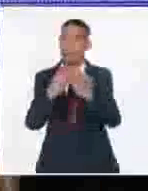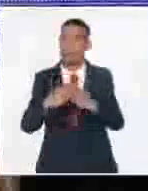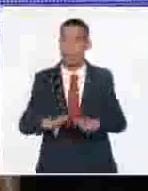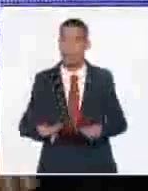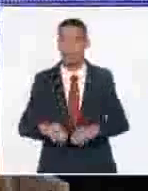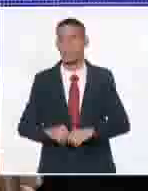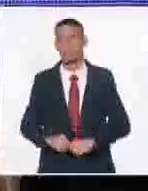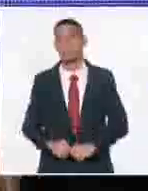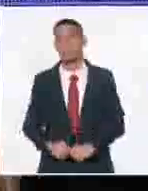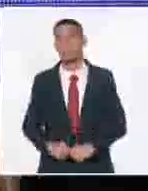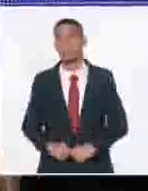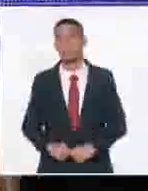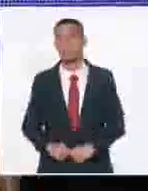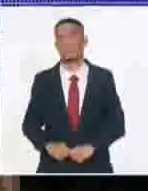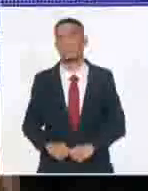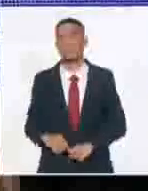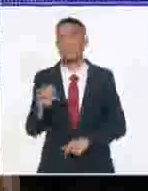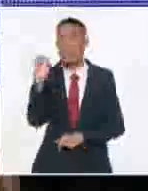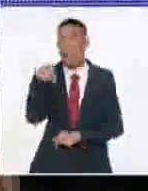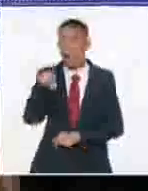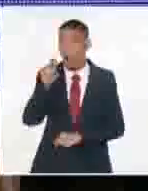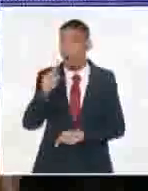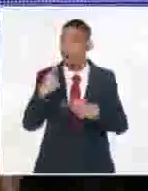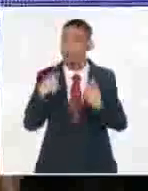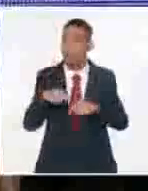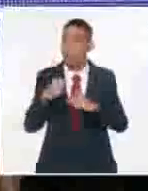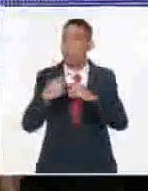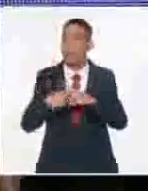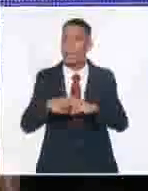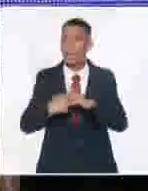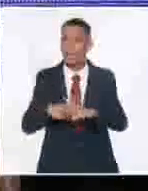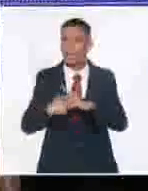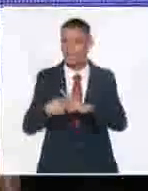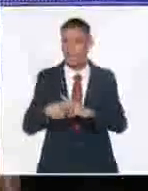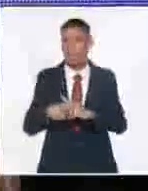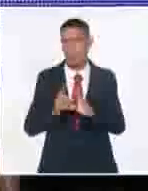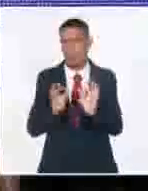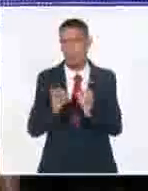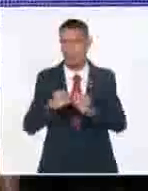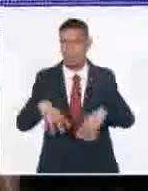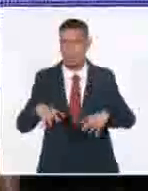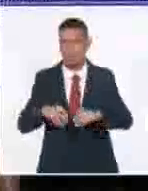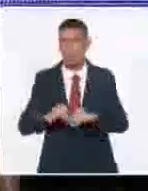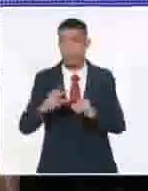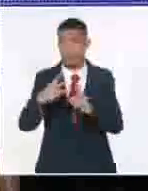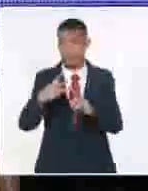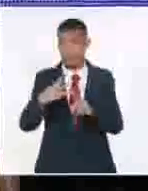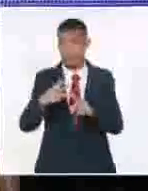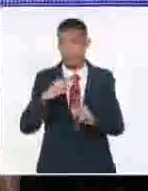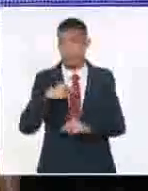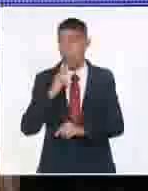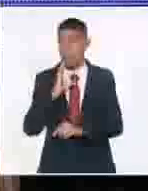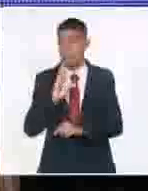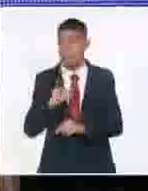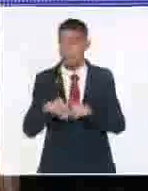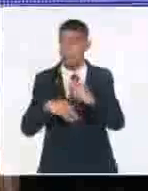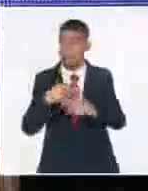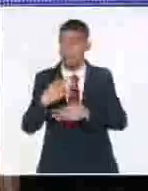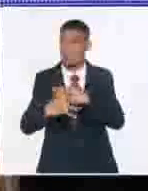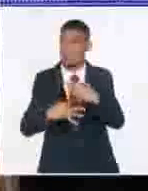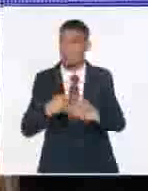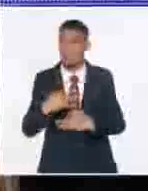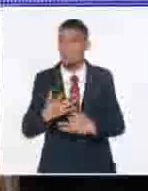órgano más democrático y representativo. En tercer lugar, yo me he referido en